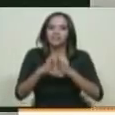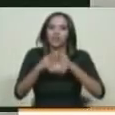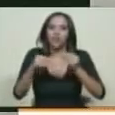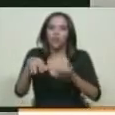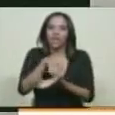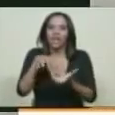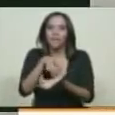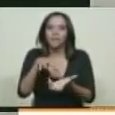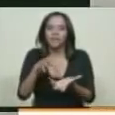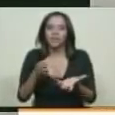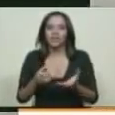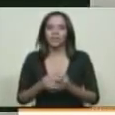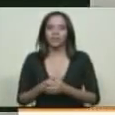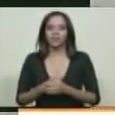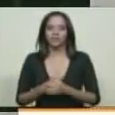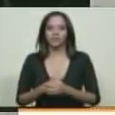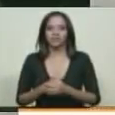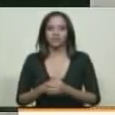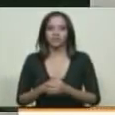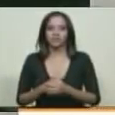la inseguridad en las calles,